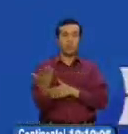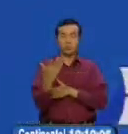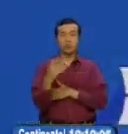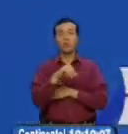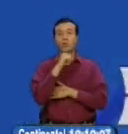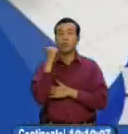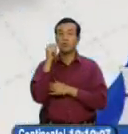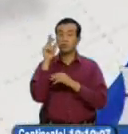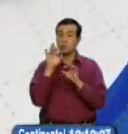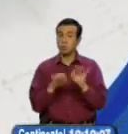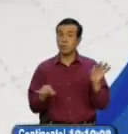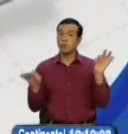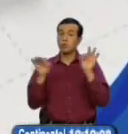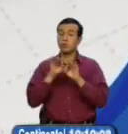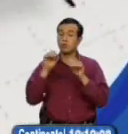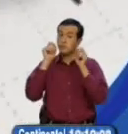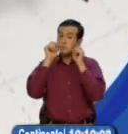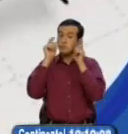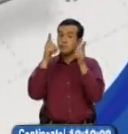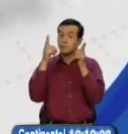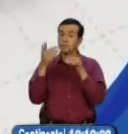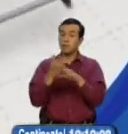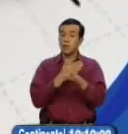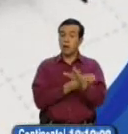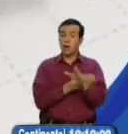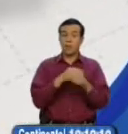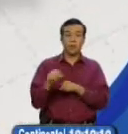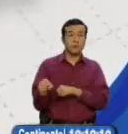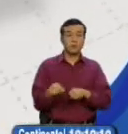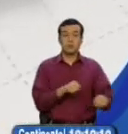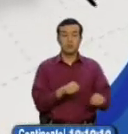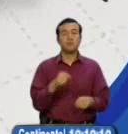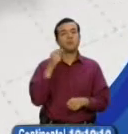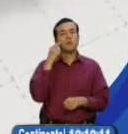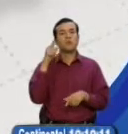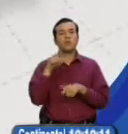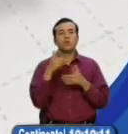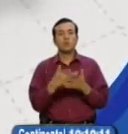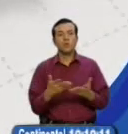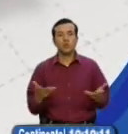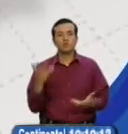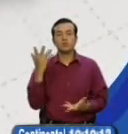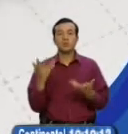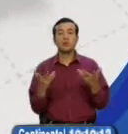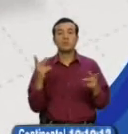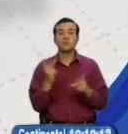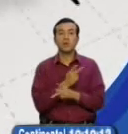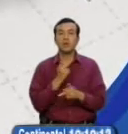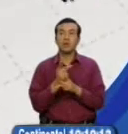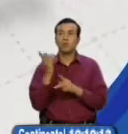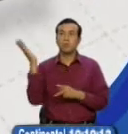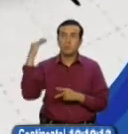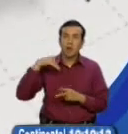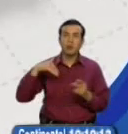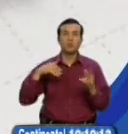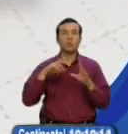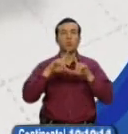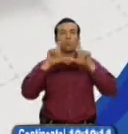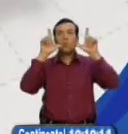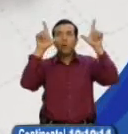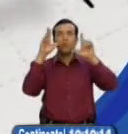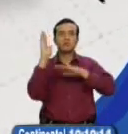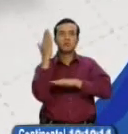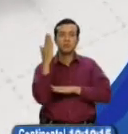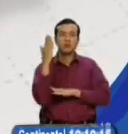otros detalles importantes a tomar en cuenta antes de un sismo. Determine los objetos que puedan convertirse en un peligro, cuadros,